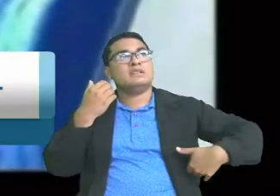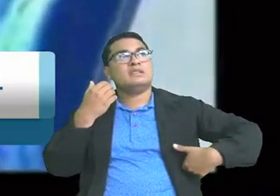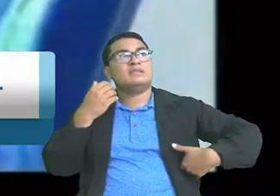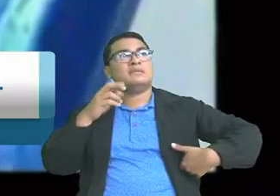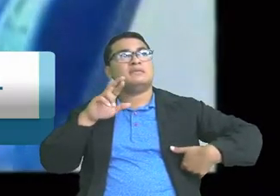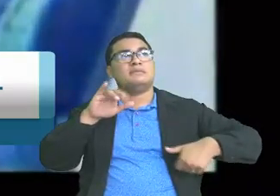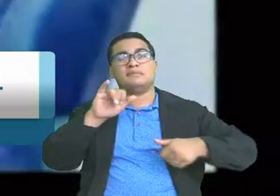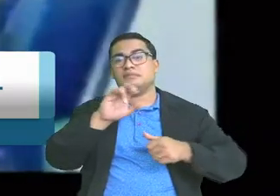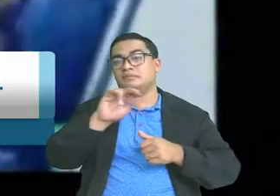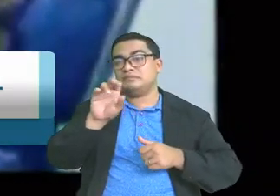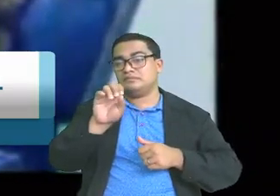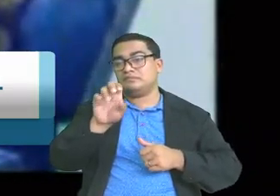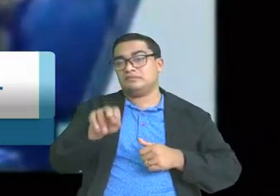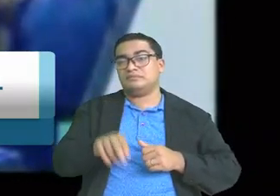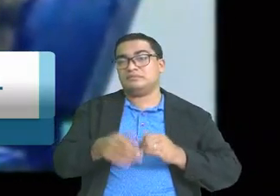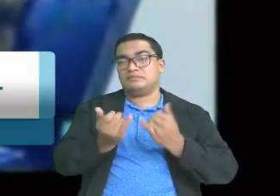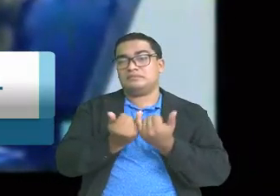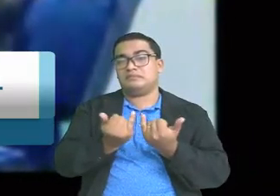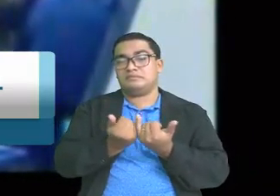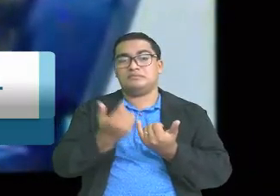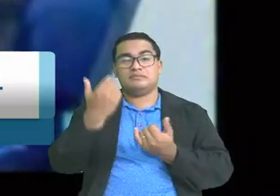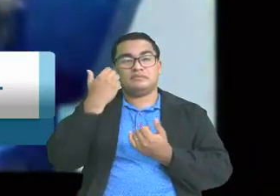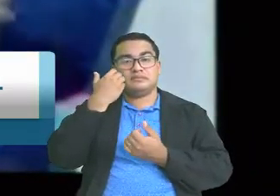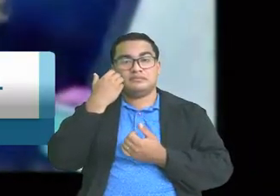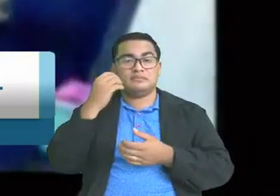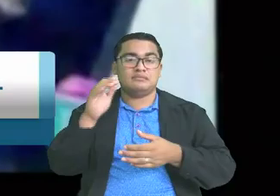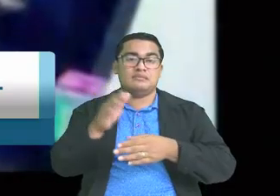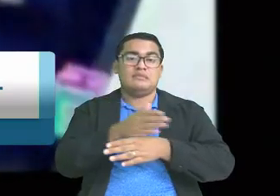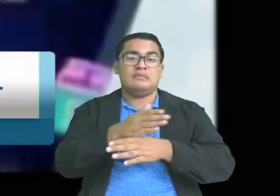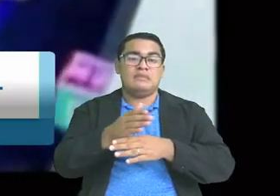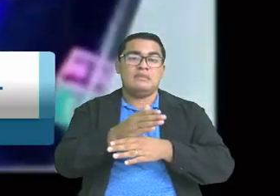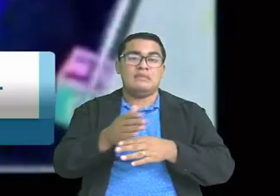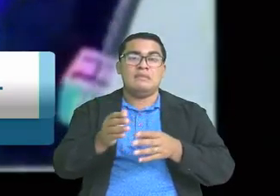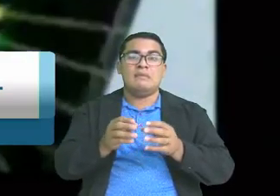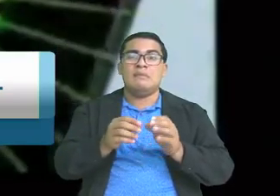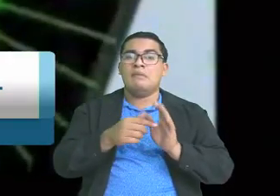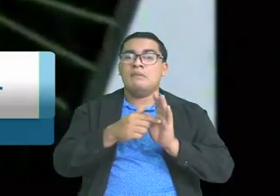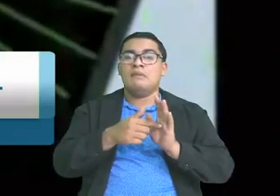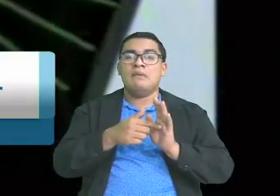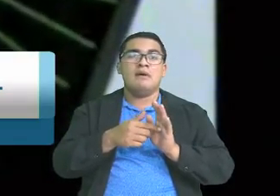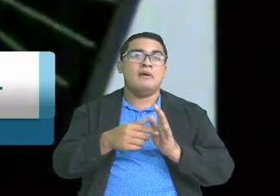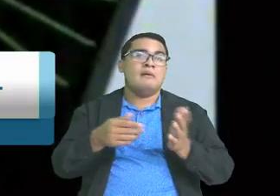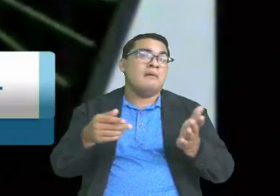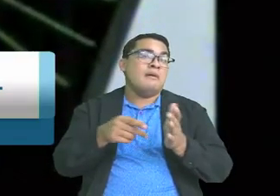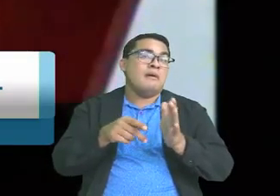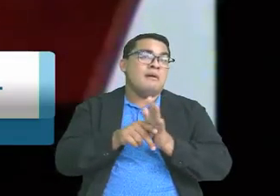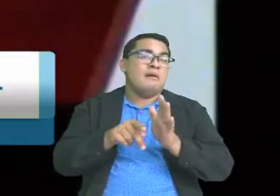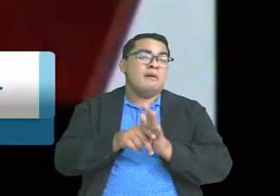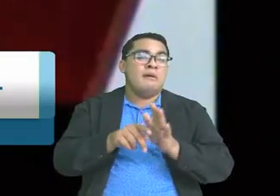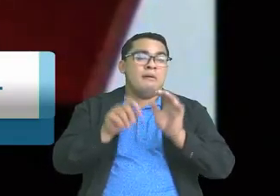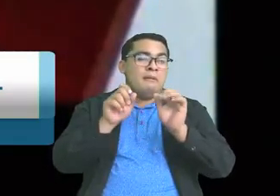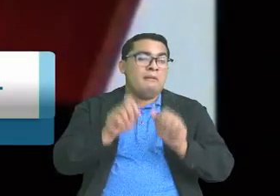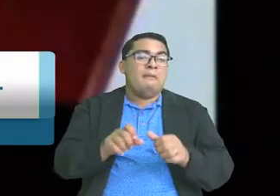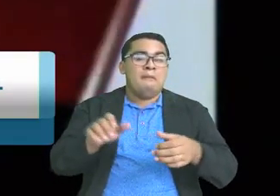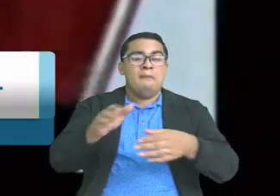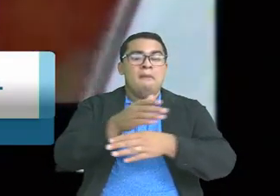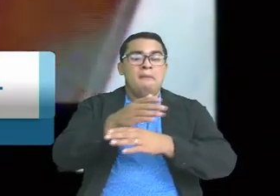que viene siendo consecuencia de las enfermedades crónicas, pues sabemos que no es el único órgano que probablemente está dañado,